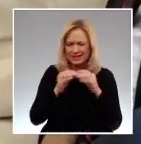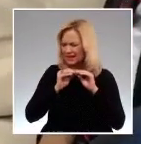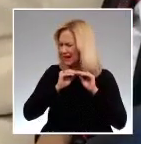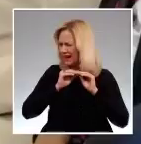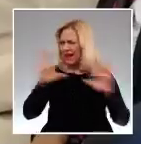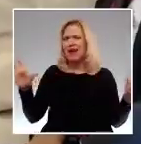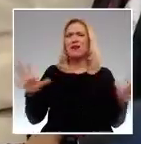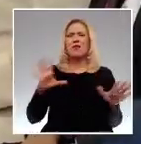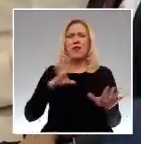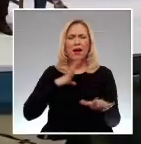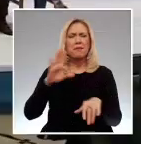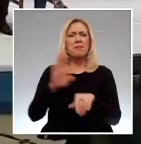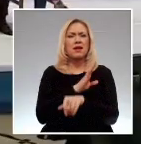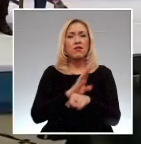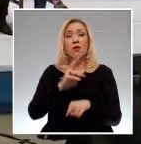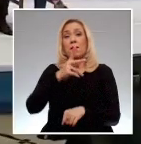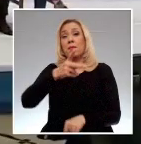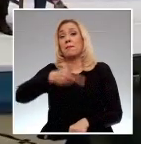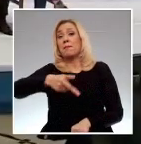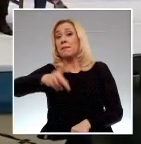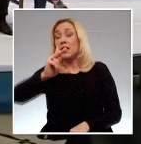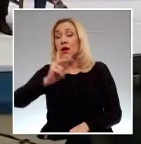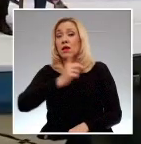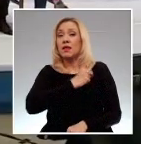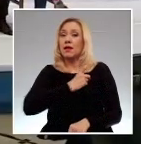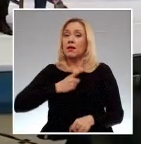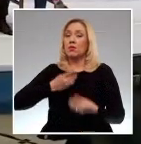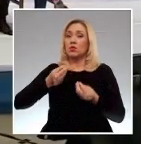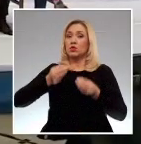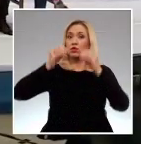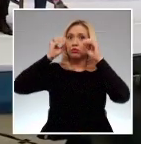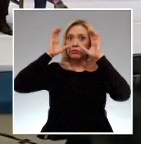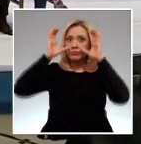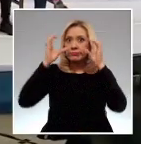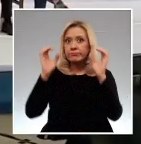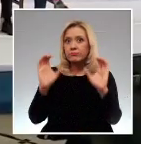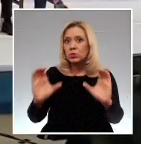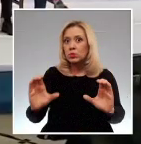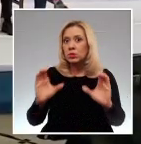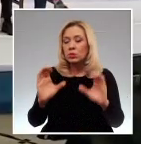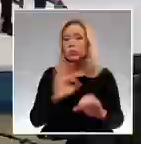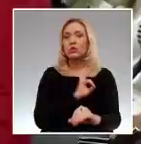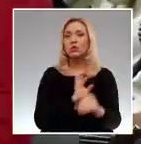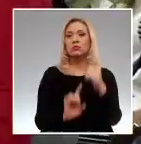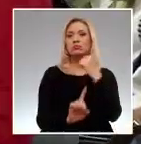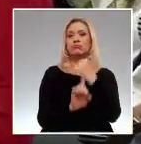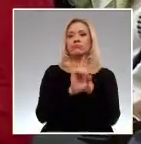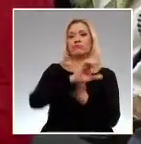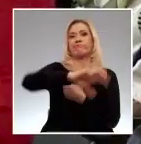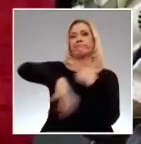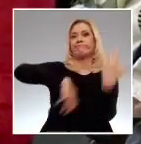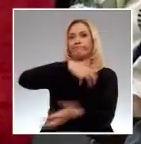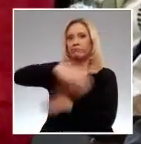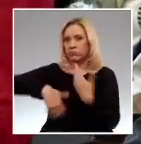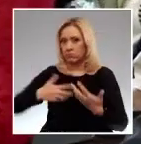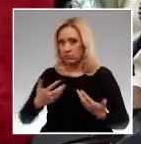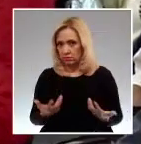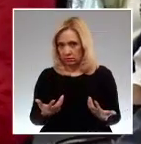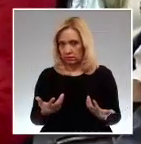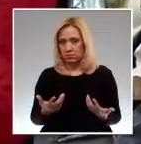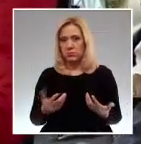justicia. Sin embargo, dijo que deben estar alertas sobre los posibles problemas que pueden surgir. Mientras avanzamos en